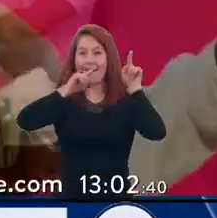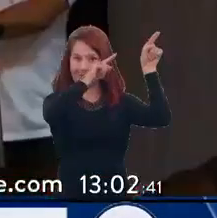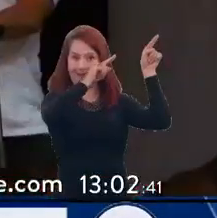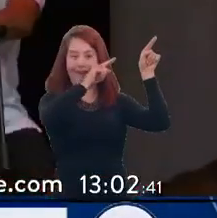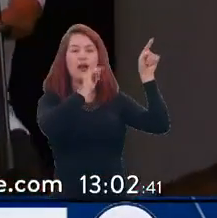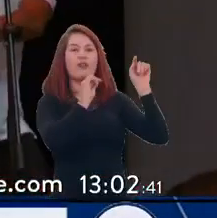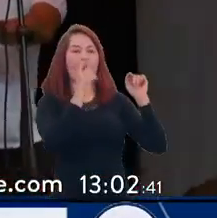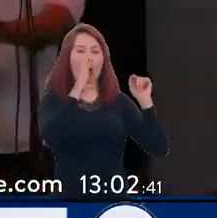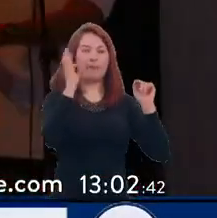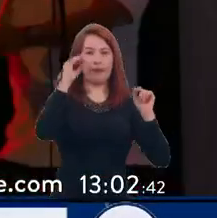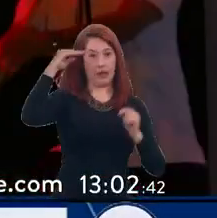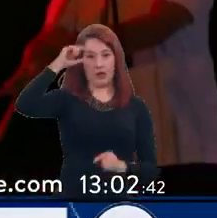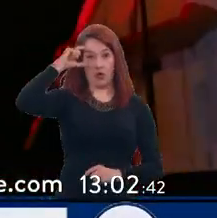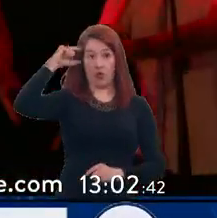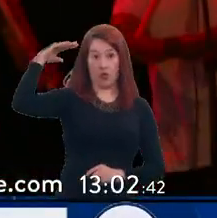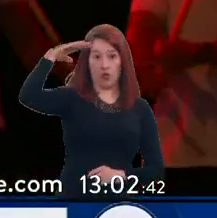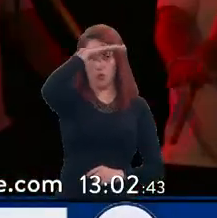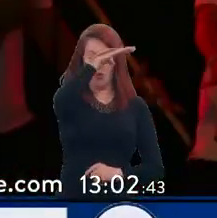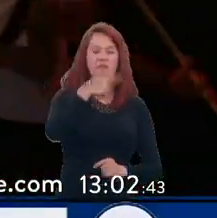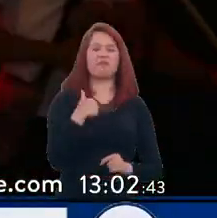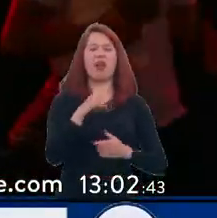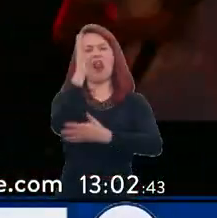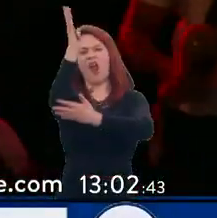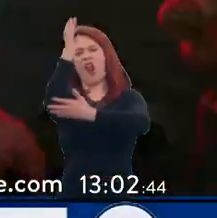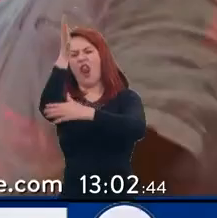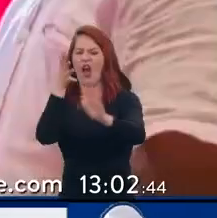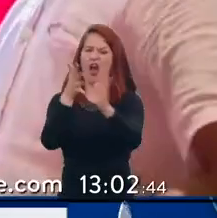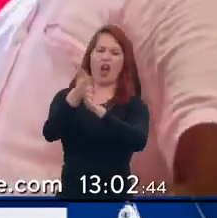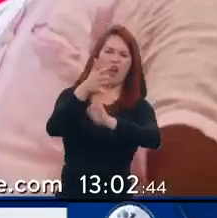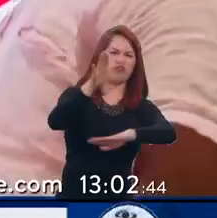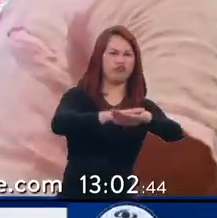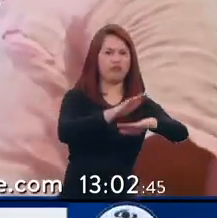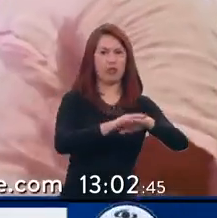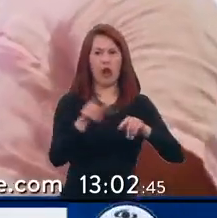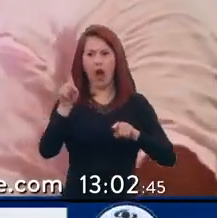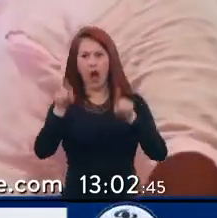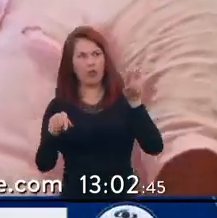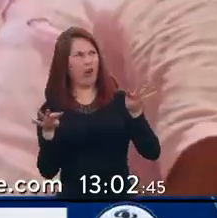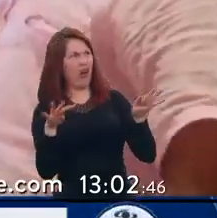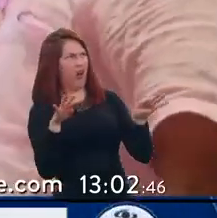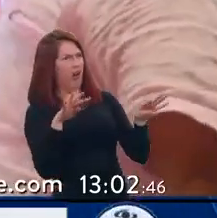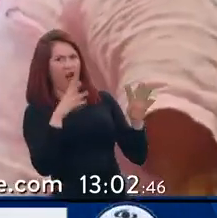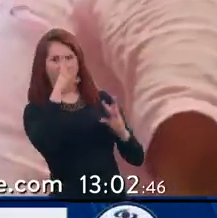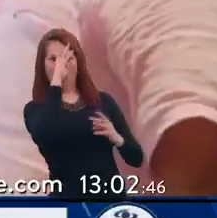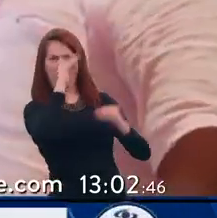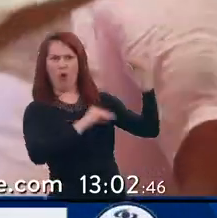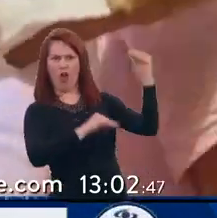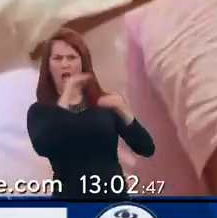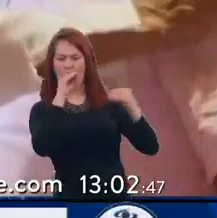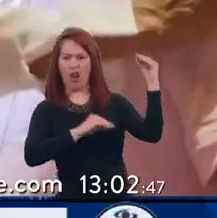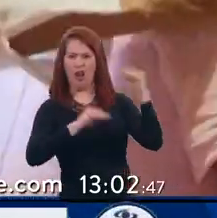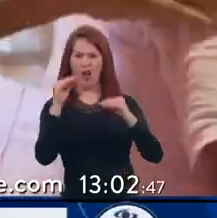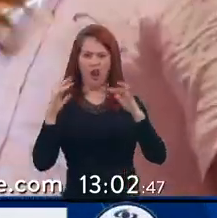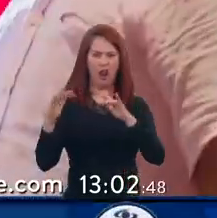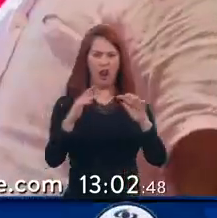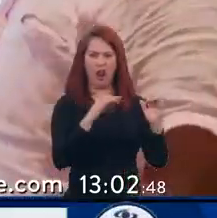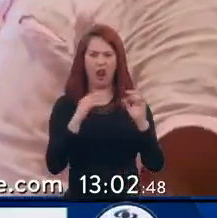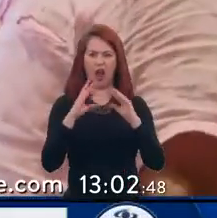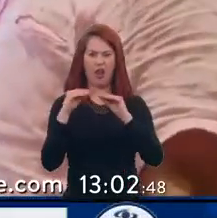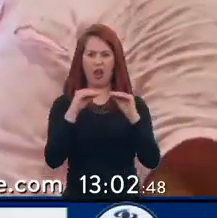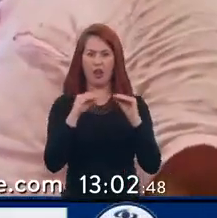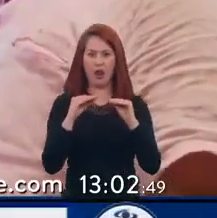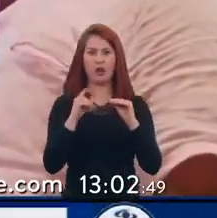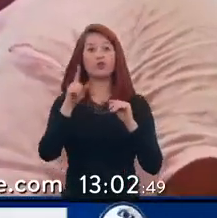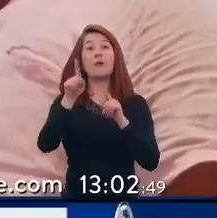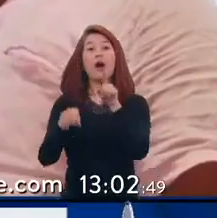Bolívar, el candidato del Pacto Histórico dio unas declaraciones que abrirían un nuevo capítulo en toda la polémica que ha generado las